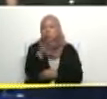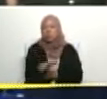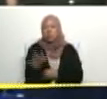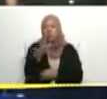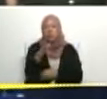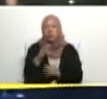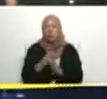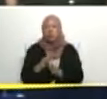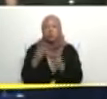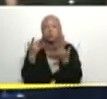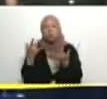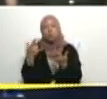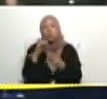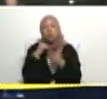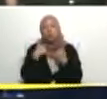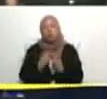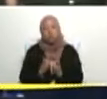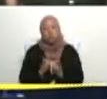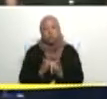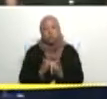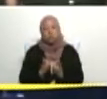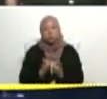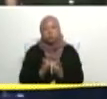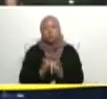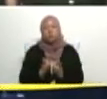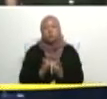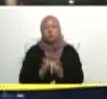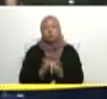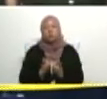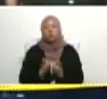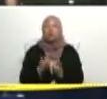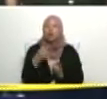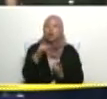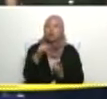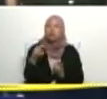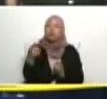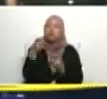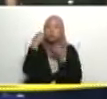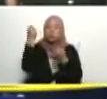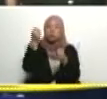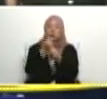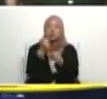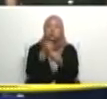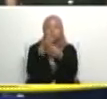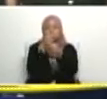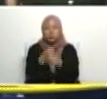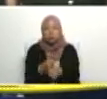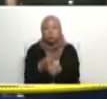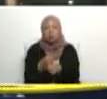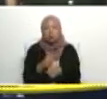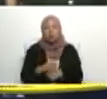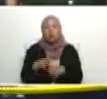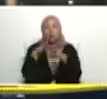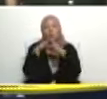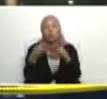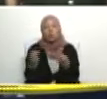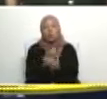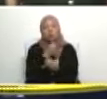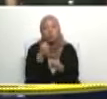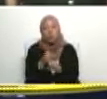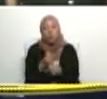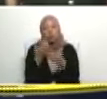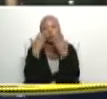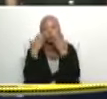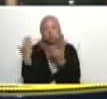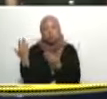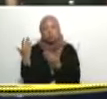patria. No nos cansaremos de dar la batalla para detener todas las agresiones,